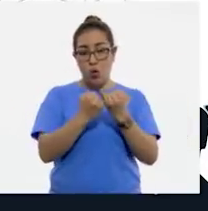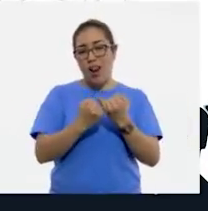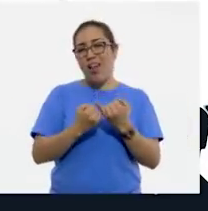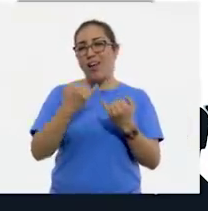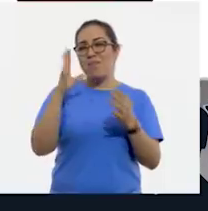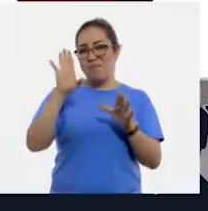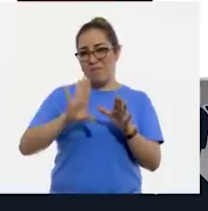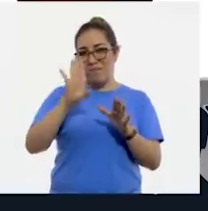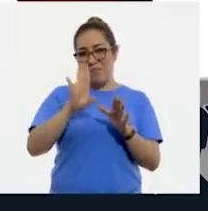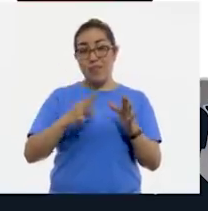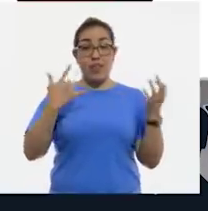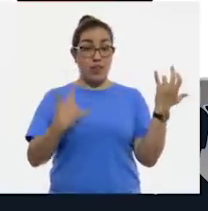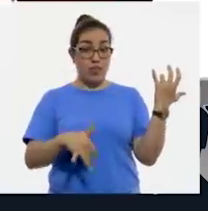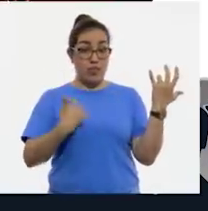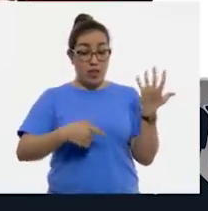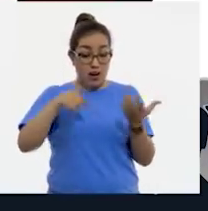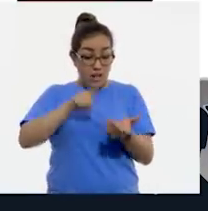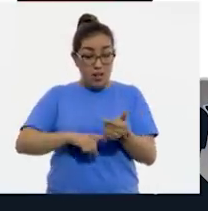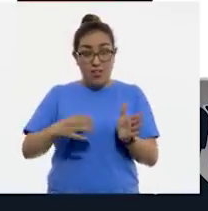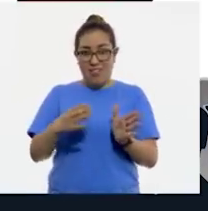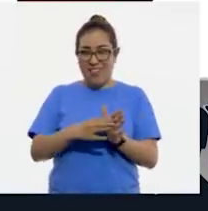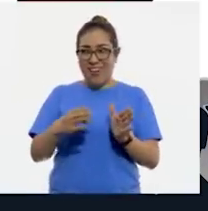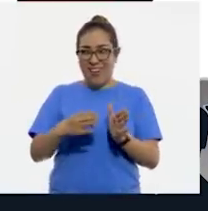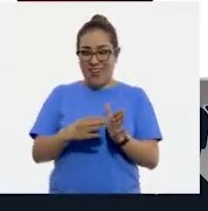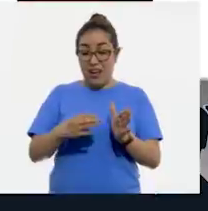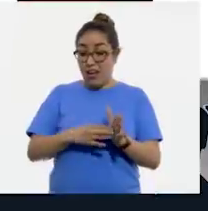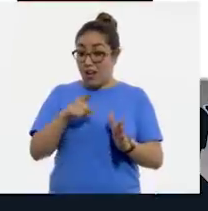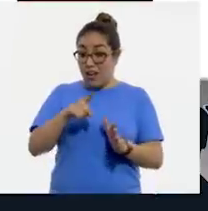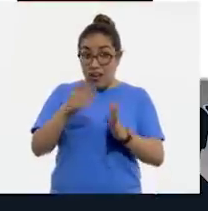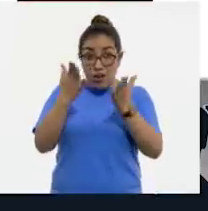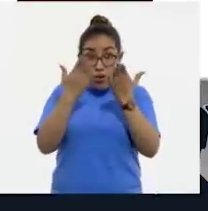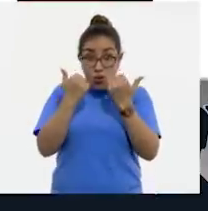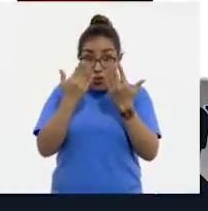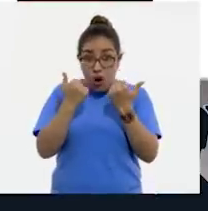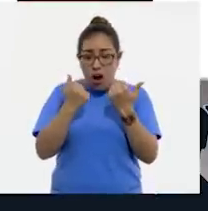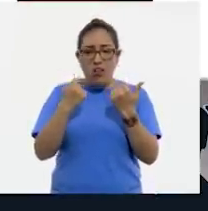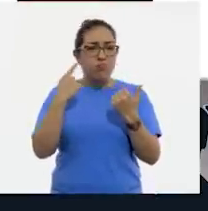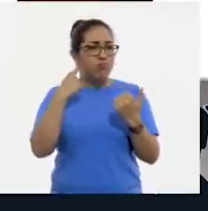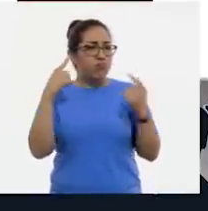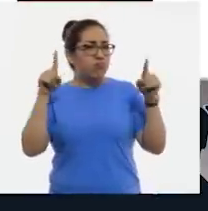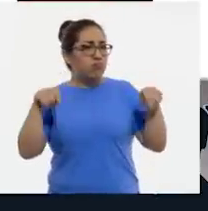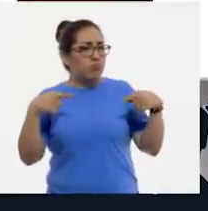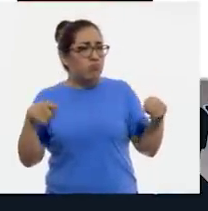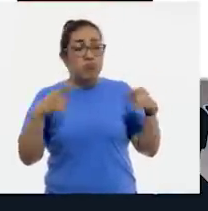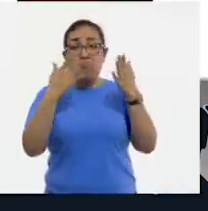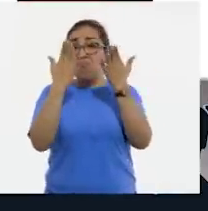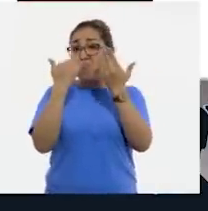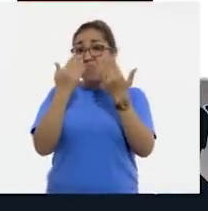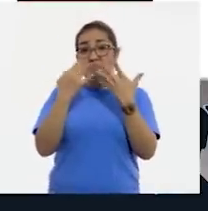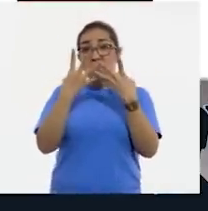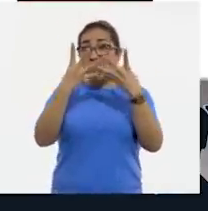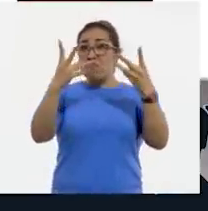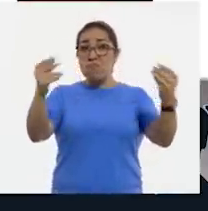guitarra. Sin ellos, el sonido no podría propagarse.